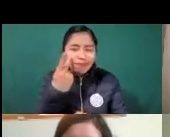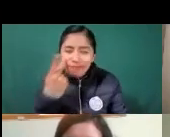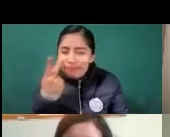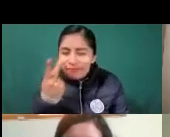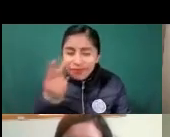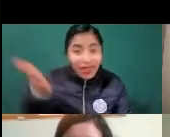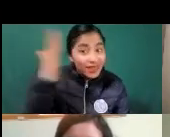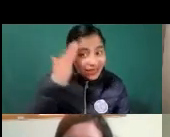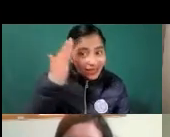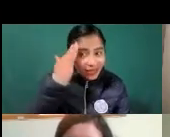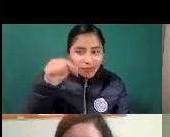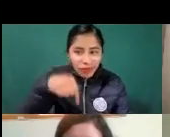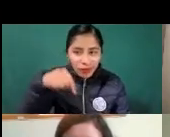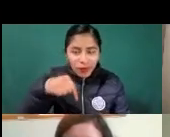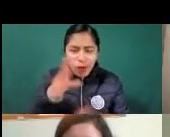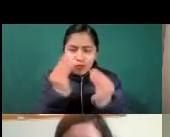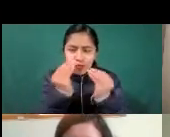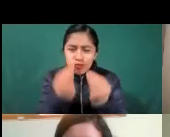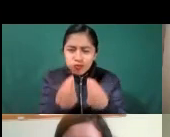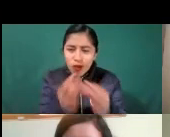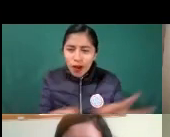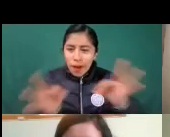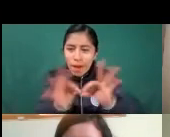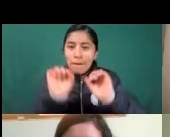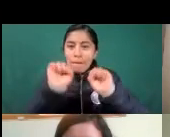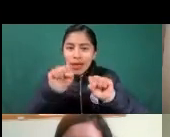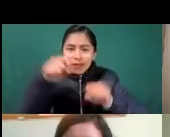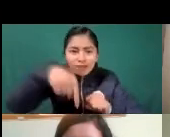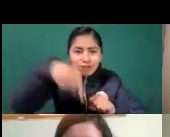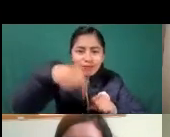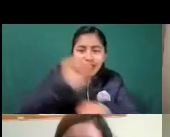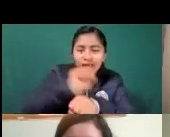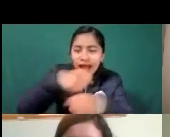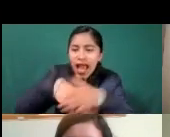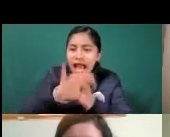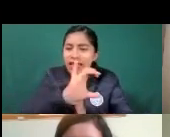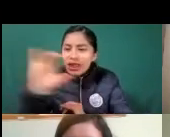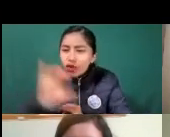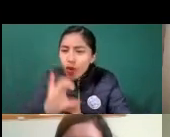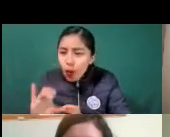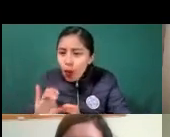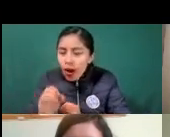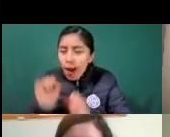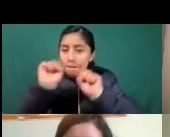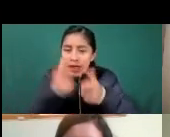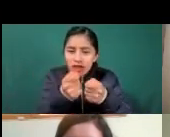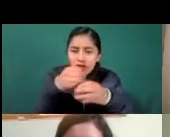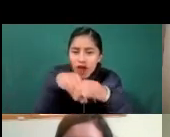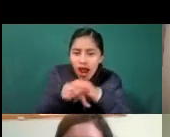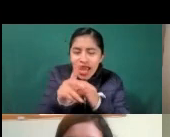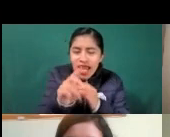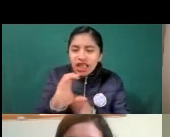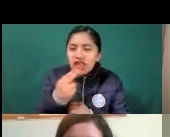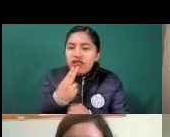acá pues ya muchas personas ya pueden manejar muy bien esta plataforma. Pueden escribir en el chat sus respuestas,